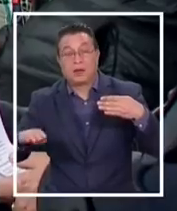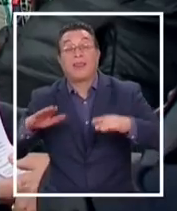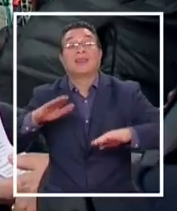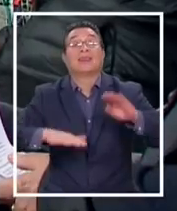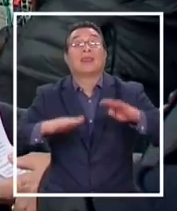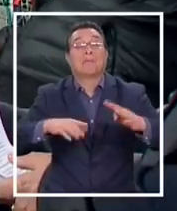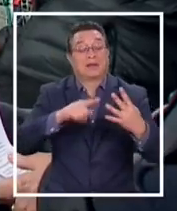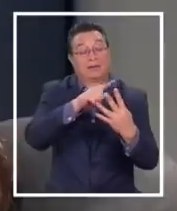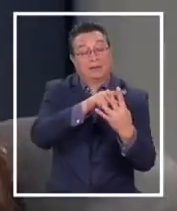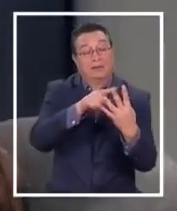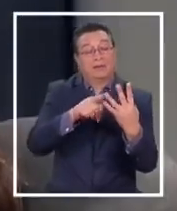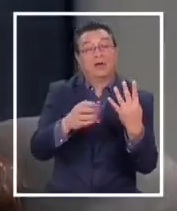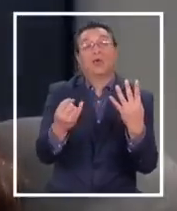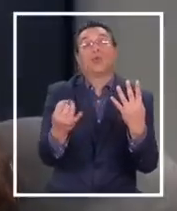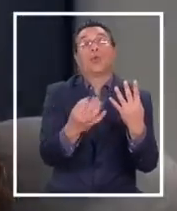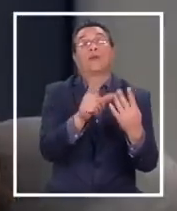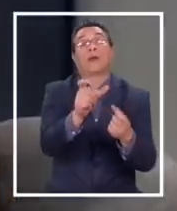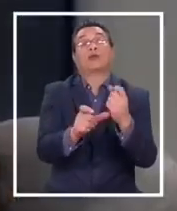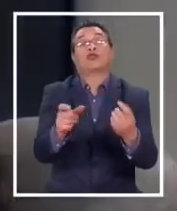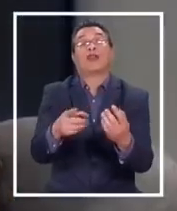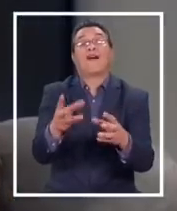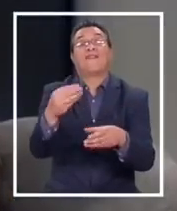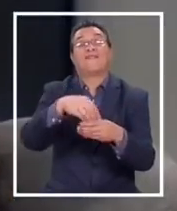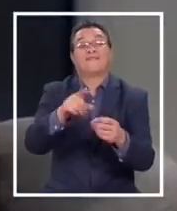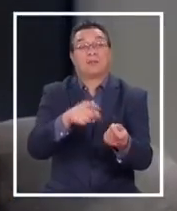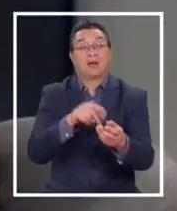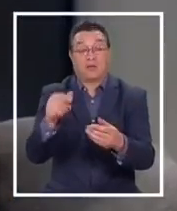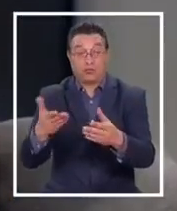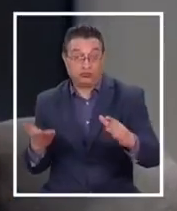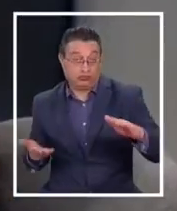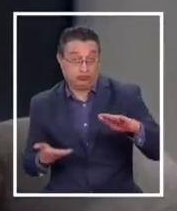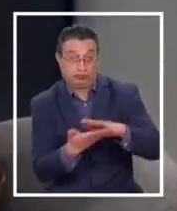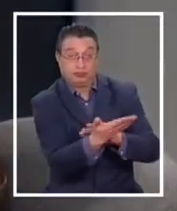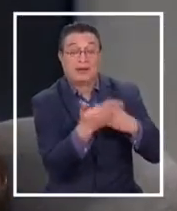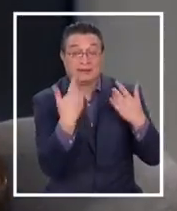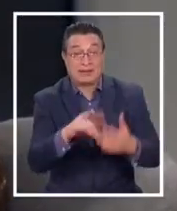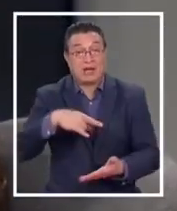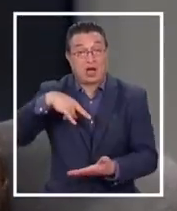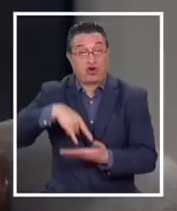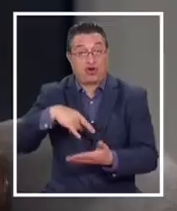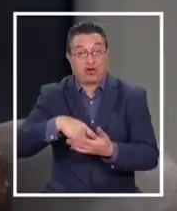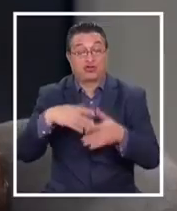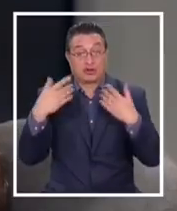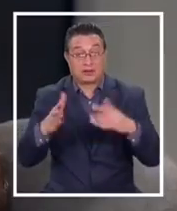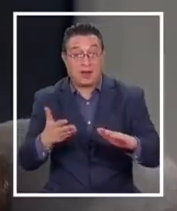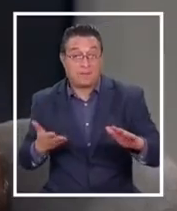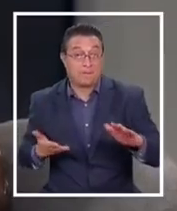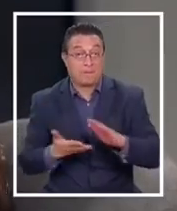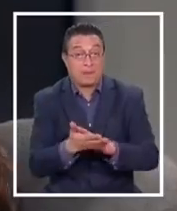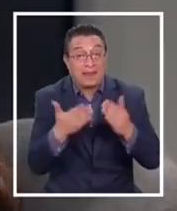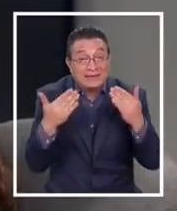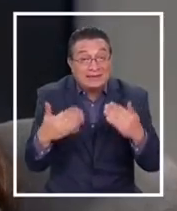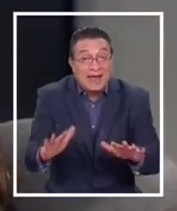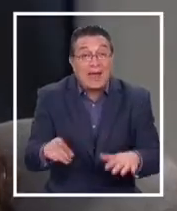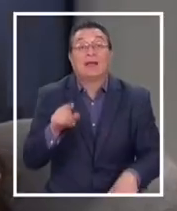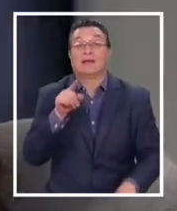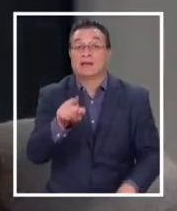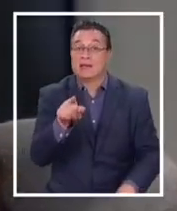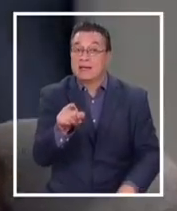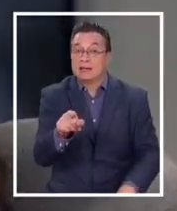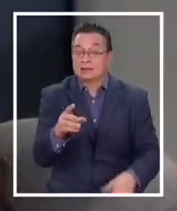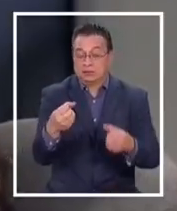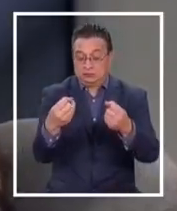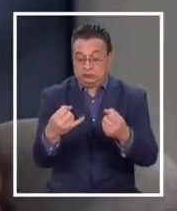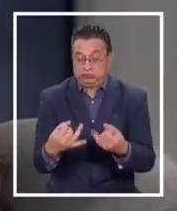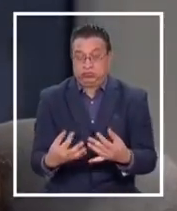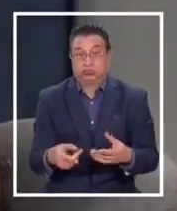los integrantes de la familia. Por lo menos el proyecto que está ingresado en el Congreso y que ya han ingresado algunos parlamentarios de oposición pone ese monto